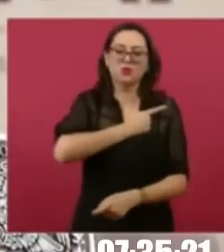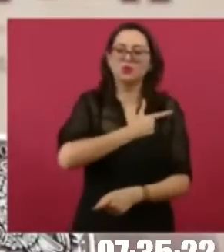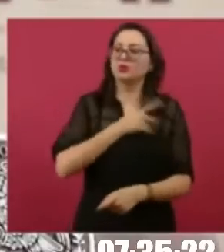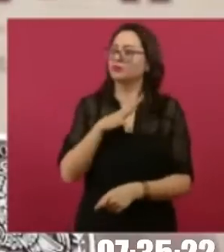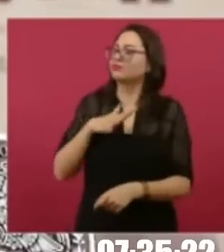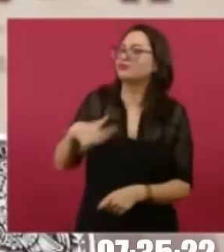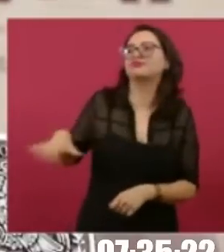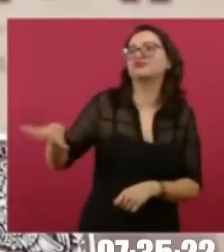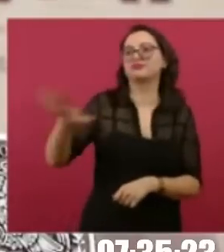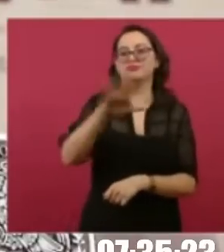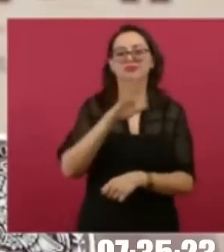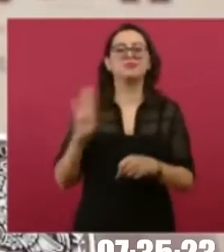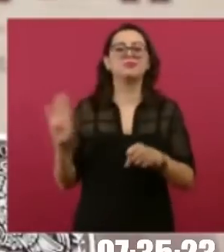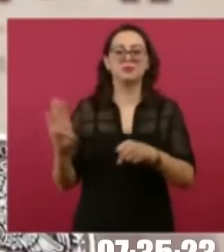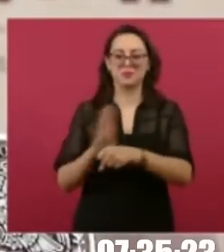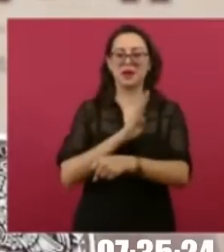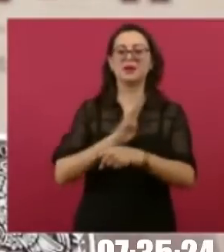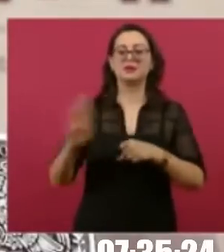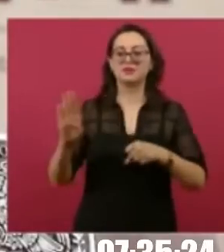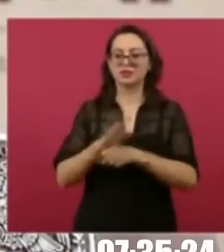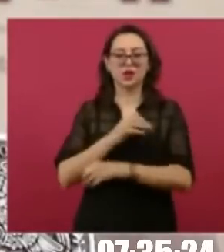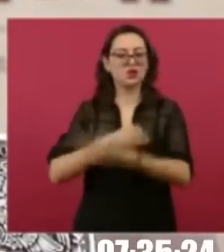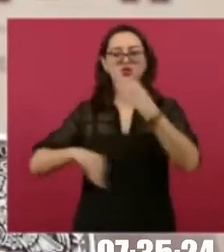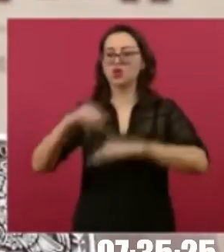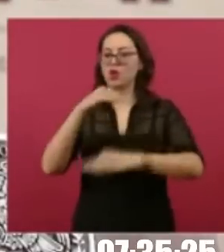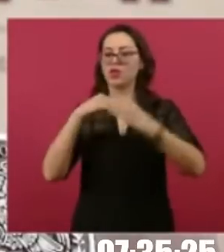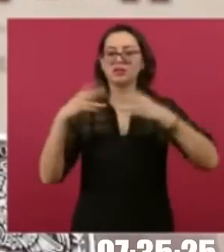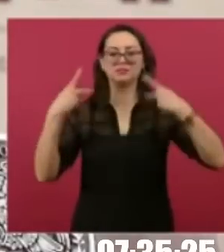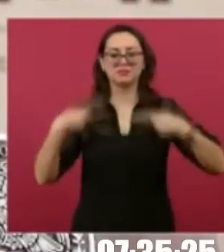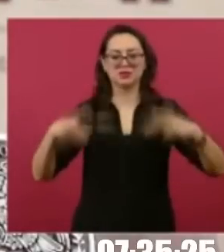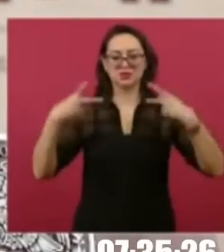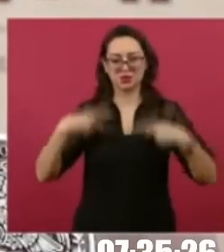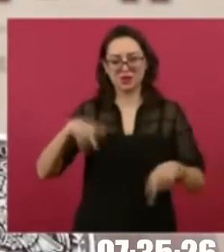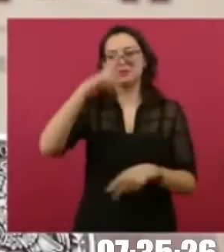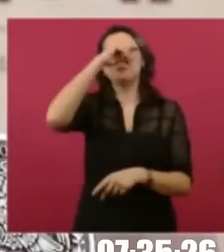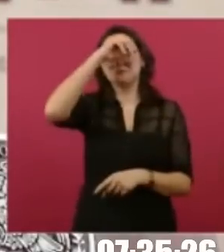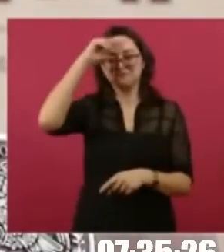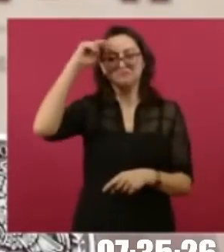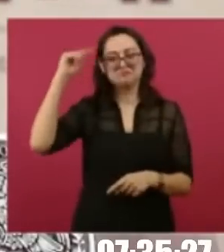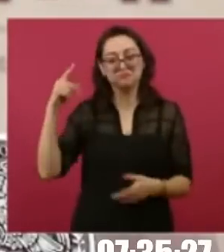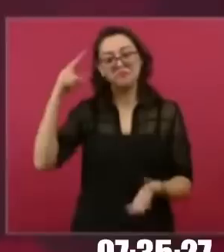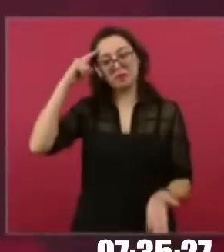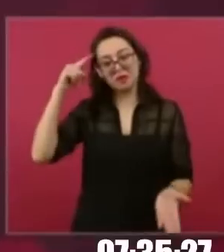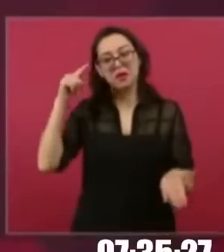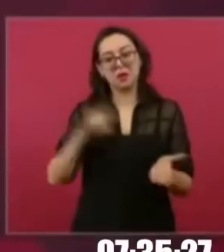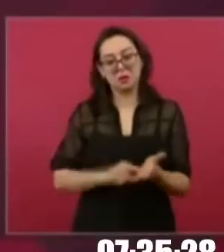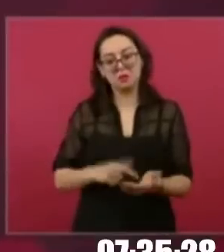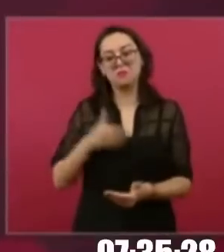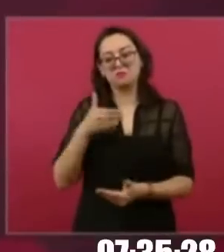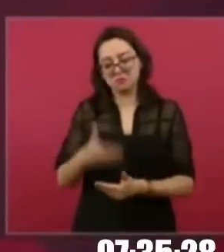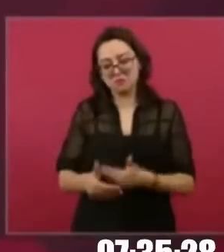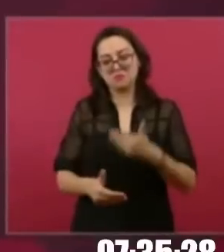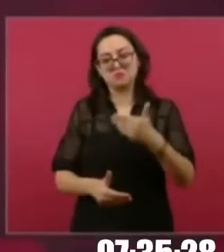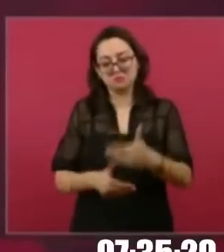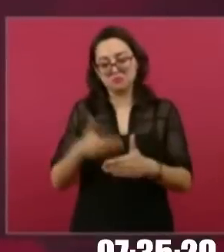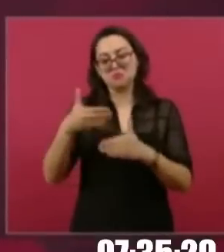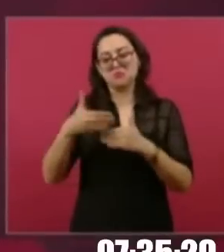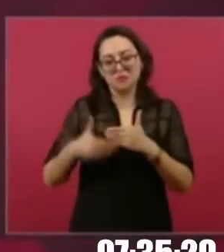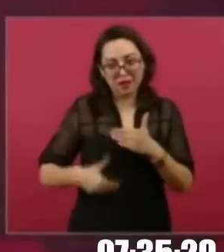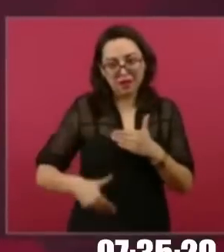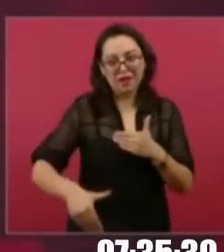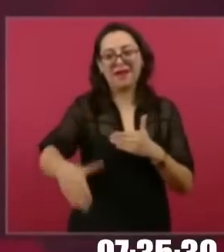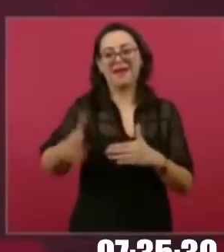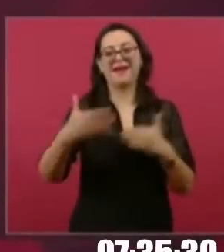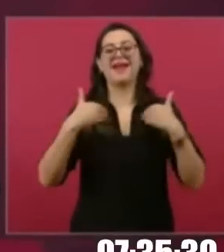en primero y segundo nivel a todo el estado creo que es un modelo que con el paso del tiempo se entenderá